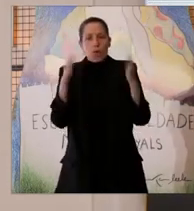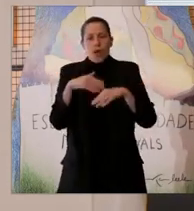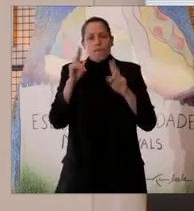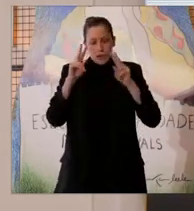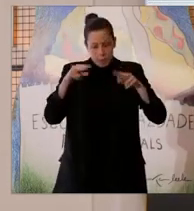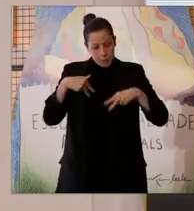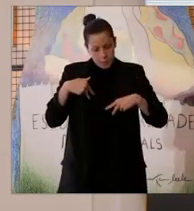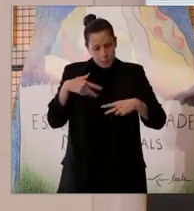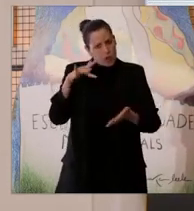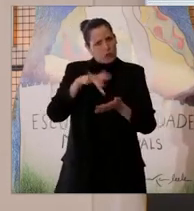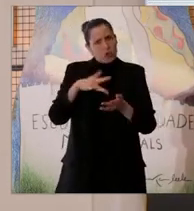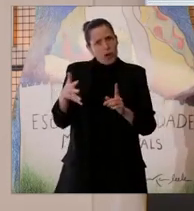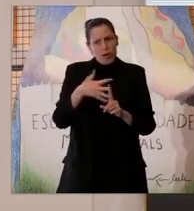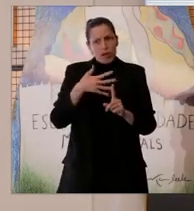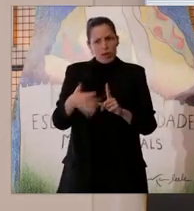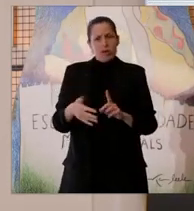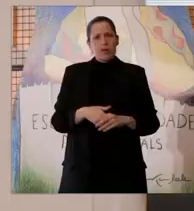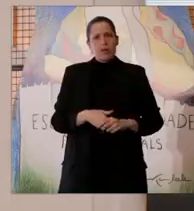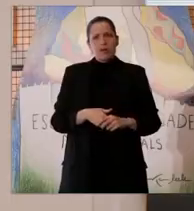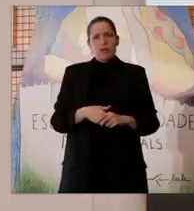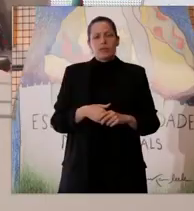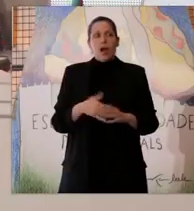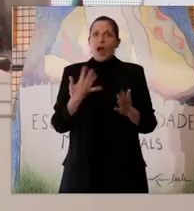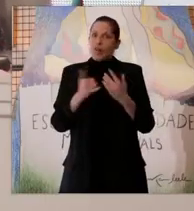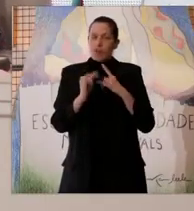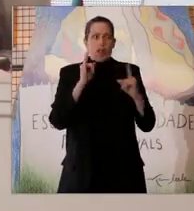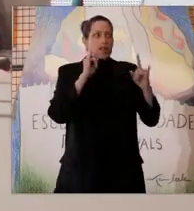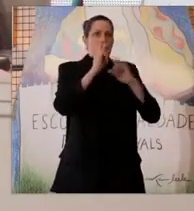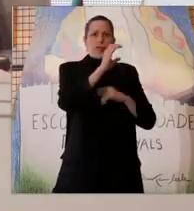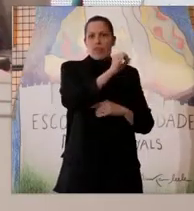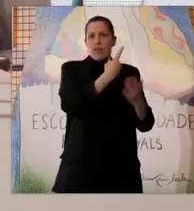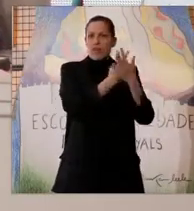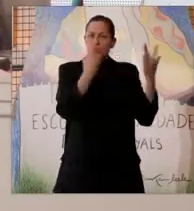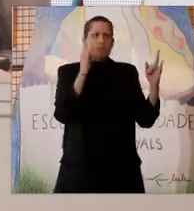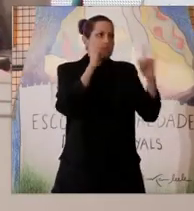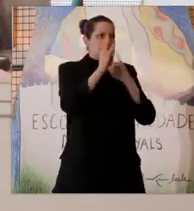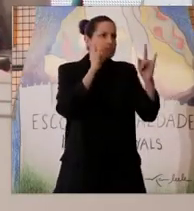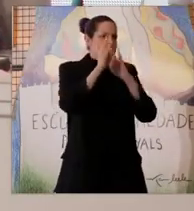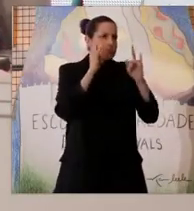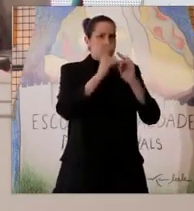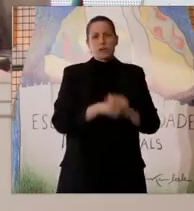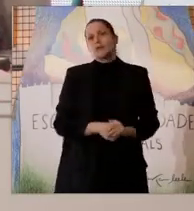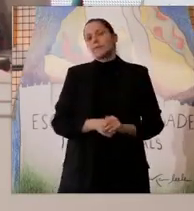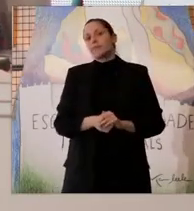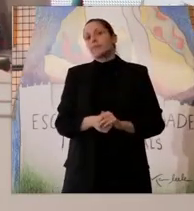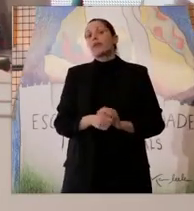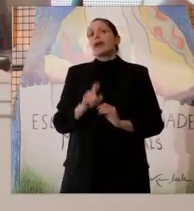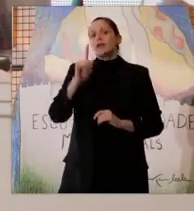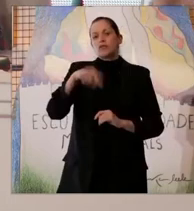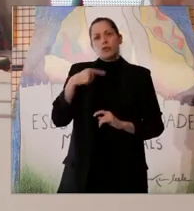llamaron al 016 yo me acuerdo de hablar con Anabella que tiene la fundación Anabella que también hace una una actividad